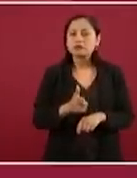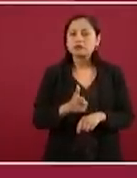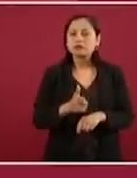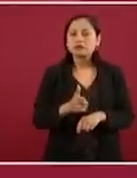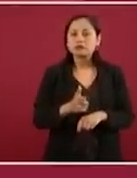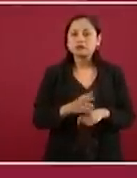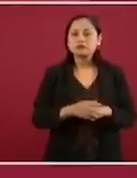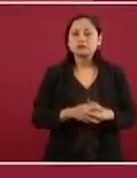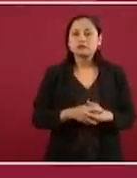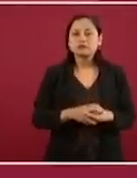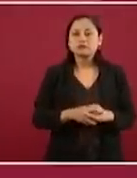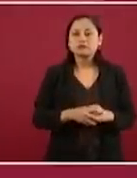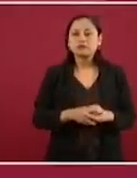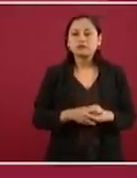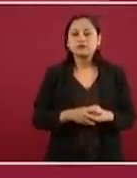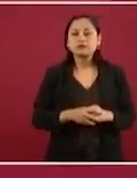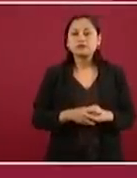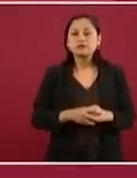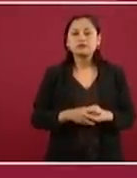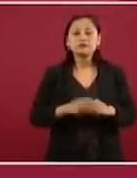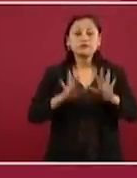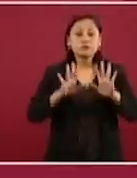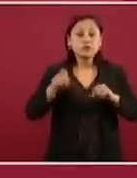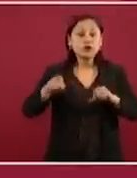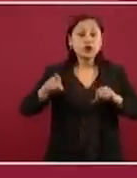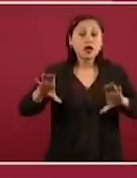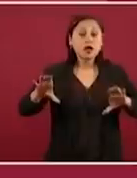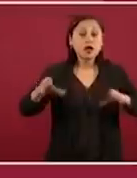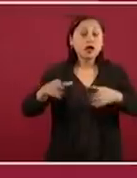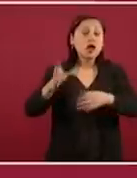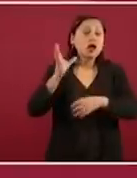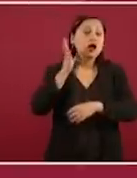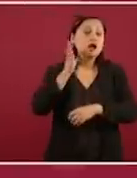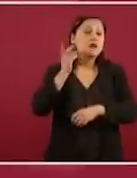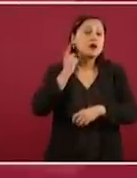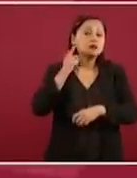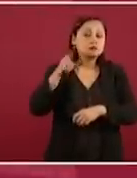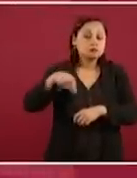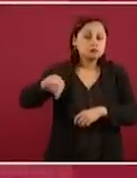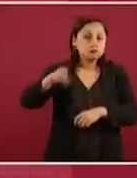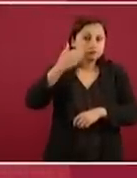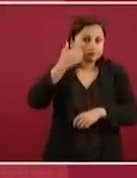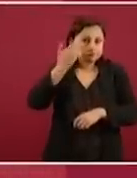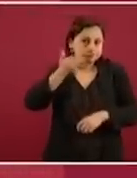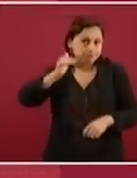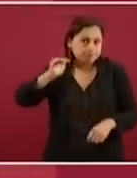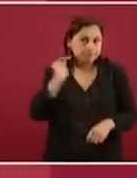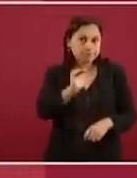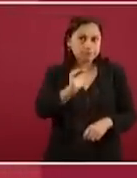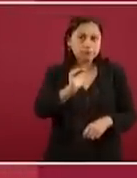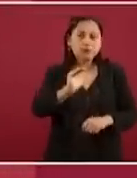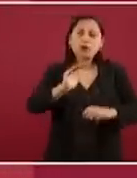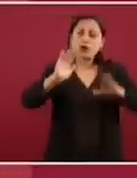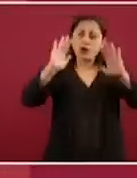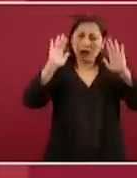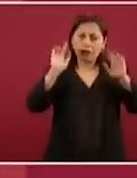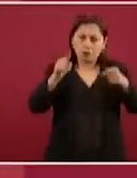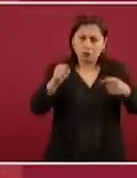la Cámara de Diputados lo solicita, pues se tiene que hacer.